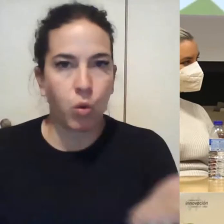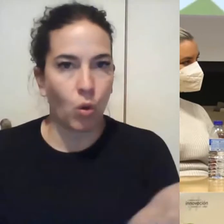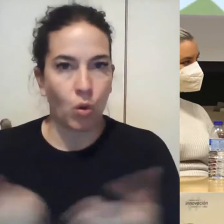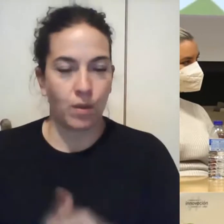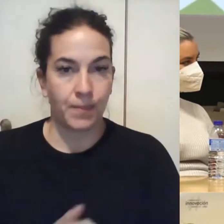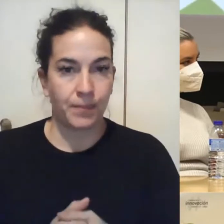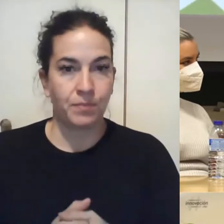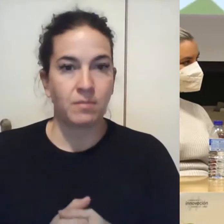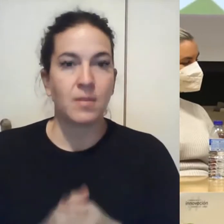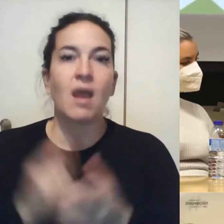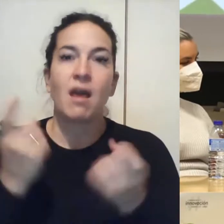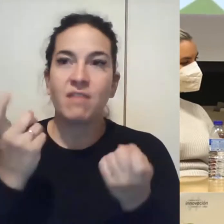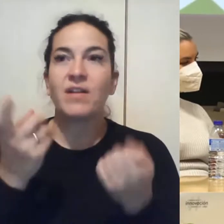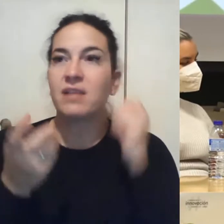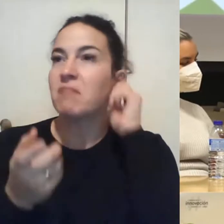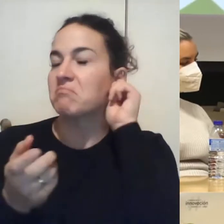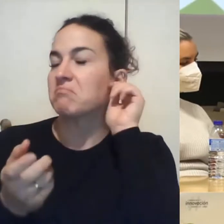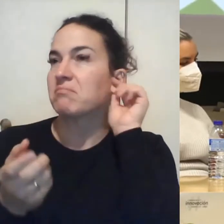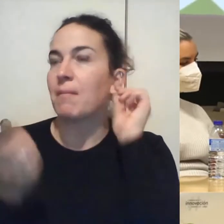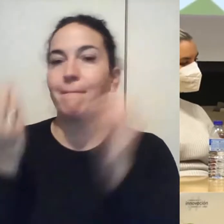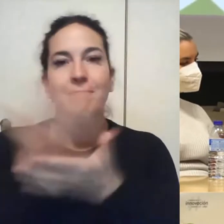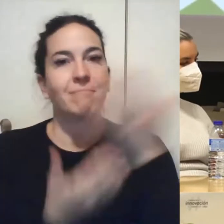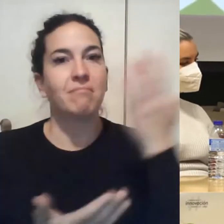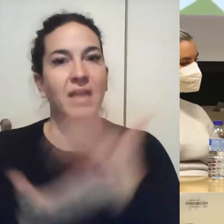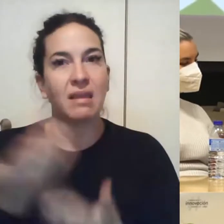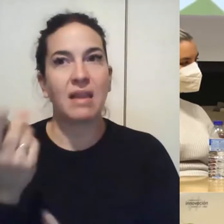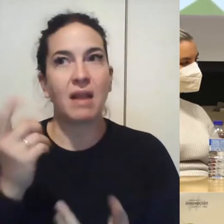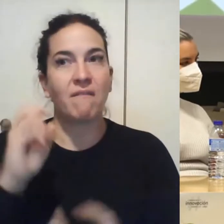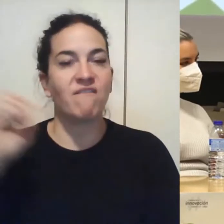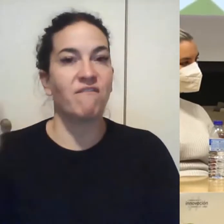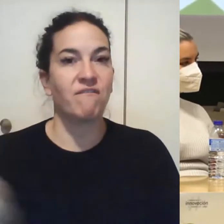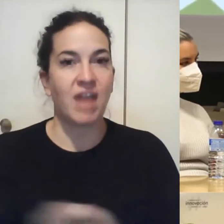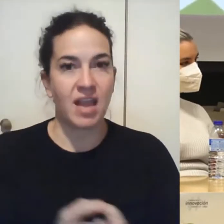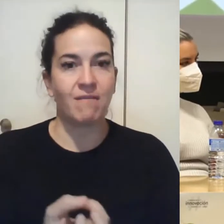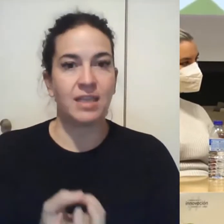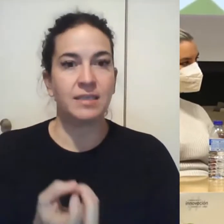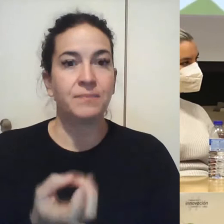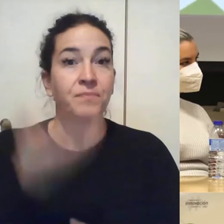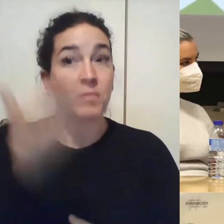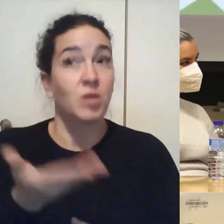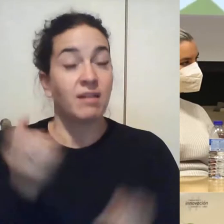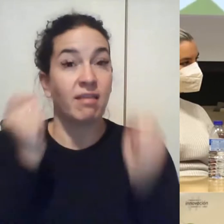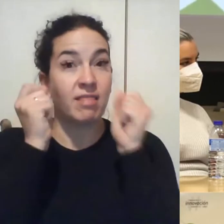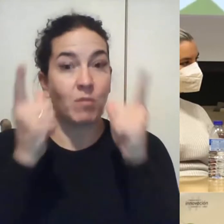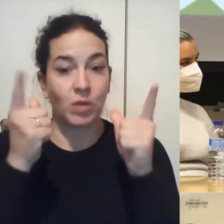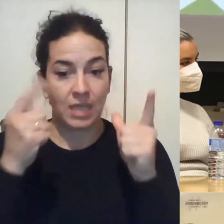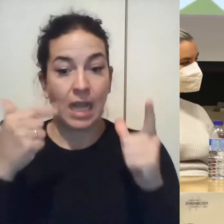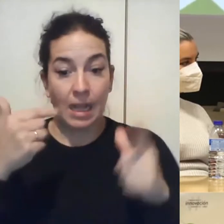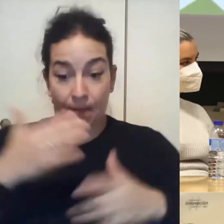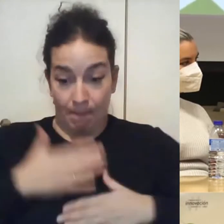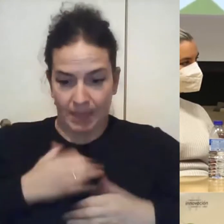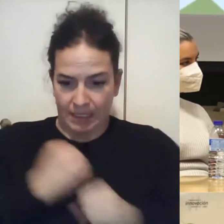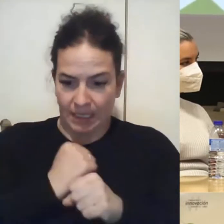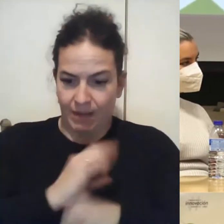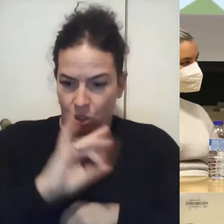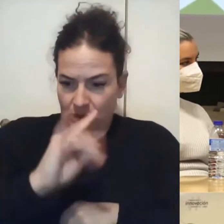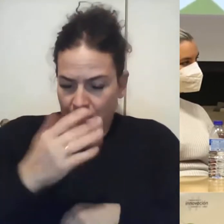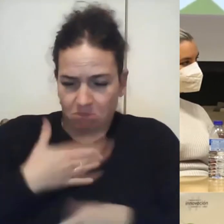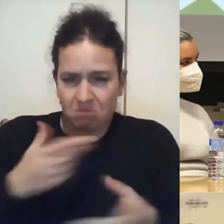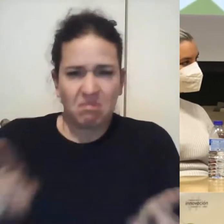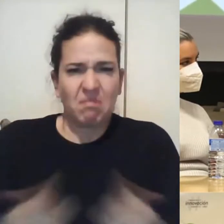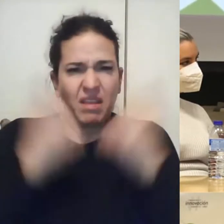hay que conjugar todas esas variables y que es esencial darse cuenta de que aunque estés desarrollando incluso la más antigua